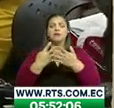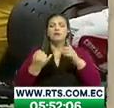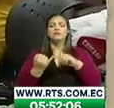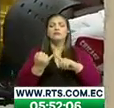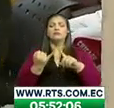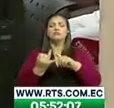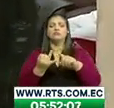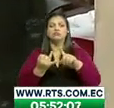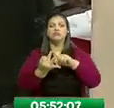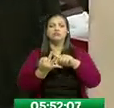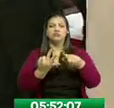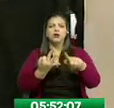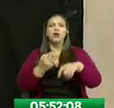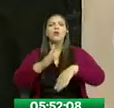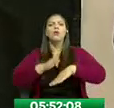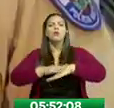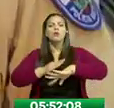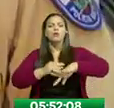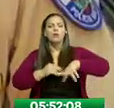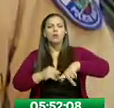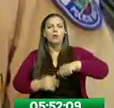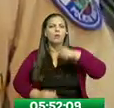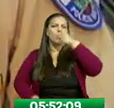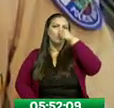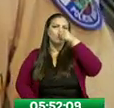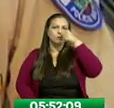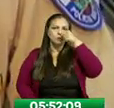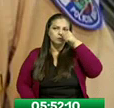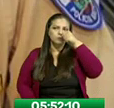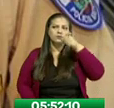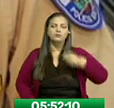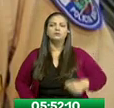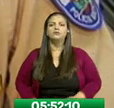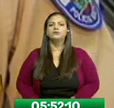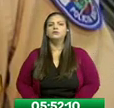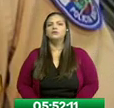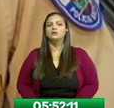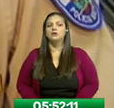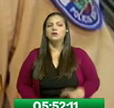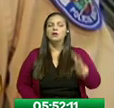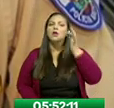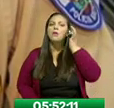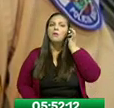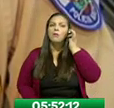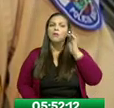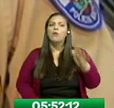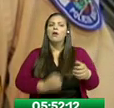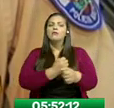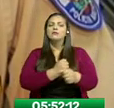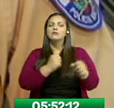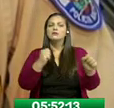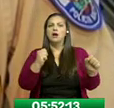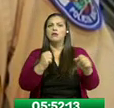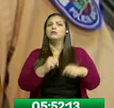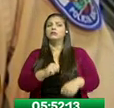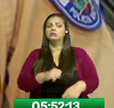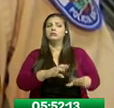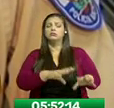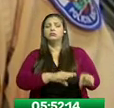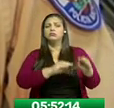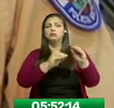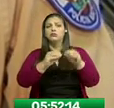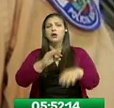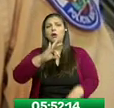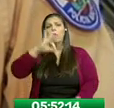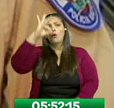robo y la tenencia de drogas. Bueno, al momento ella se encuentra estable, pues fue trasladada a una casa de salud para que reciba la asistencia